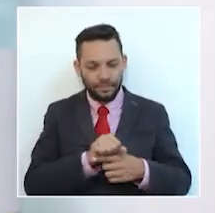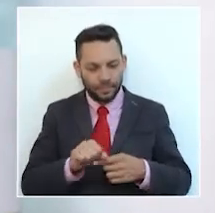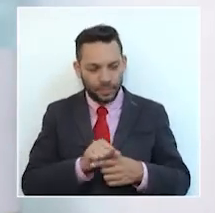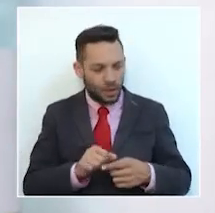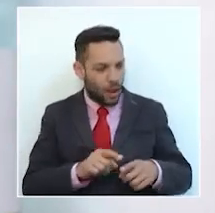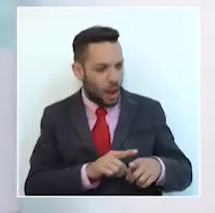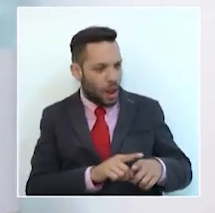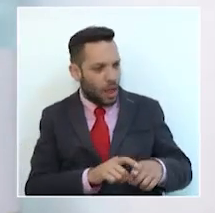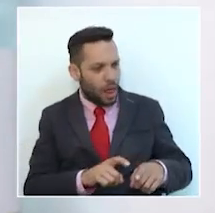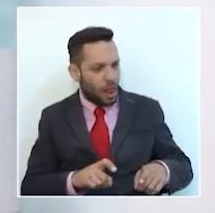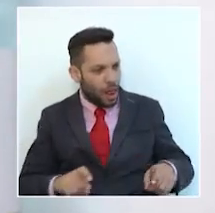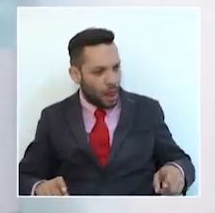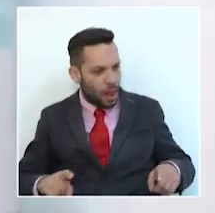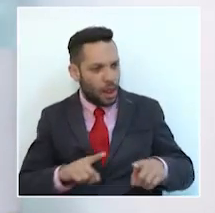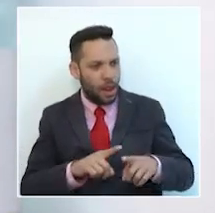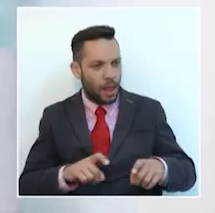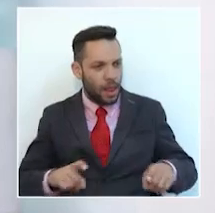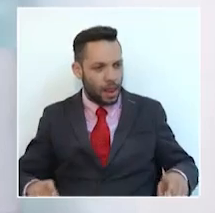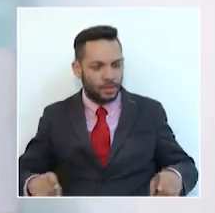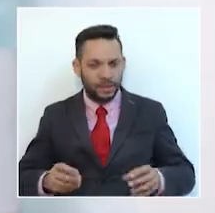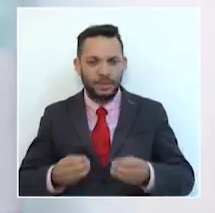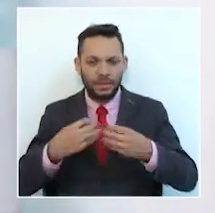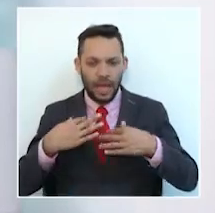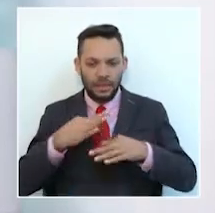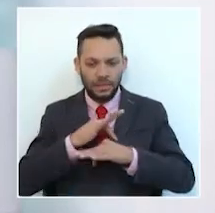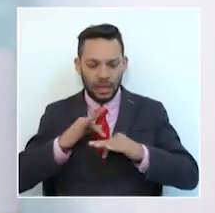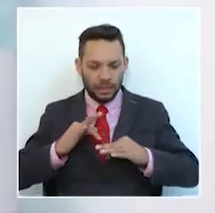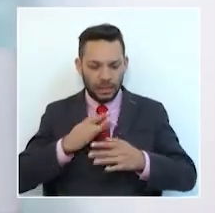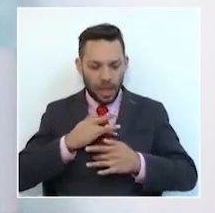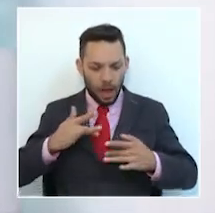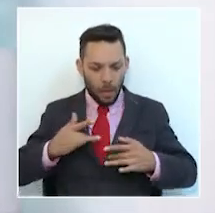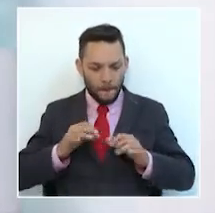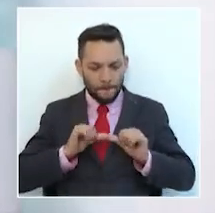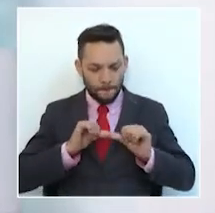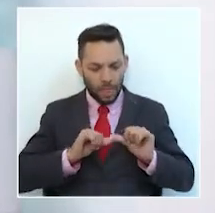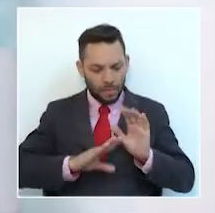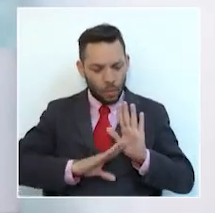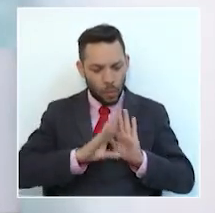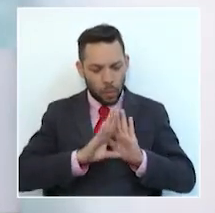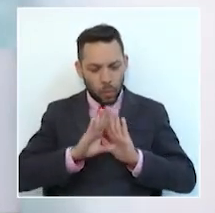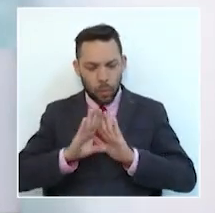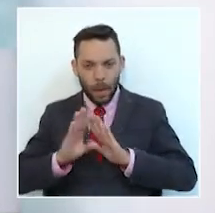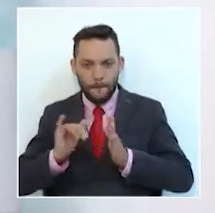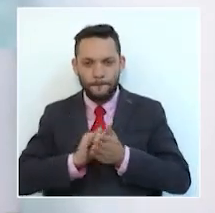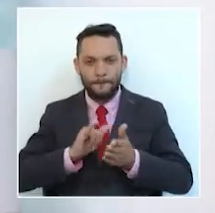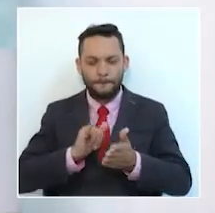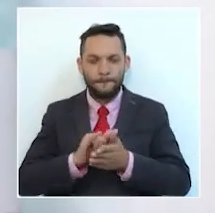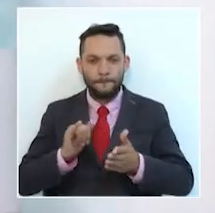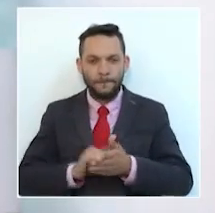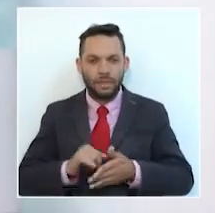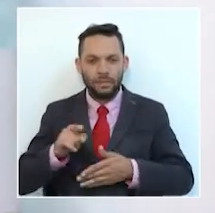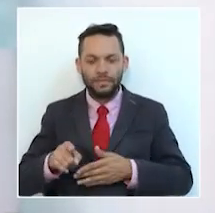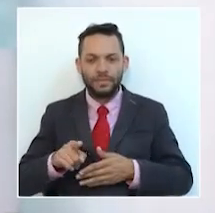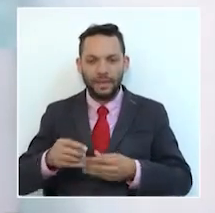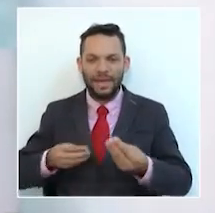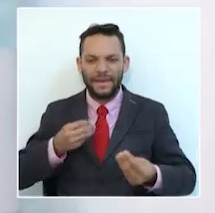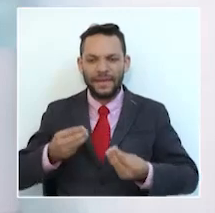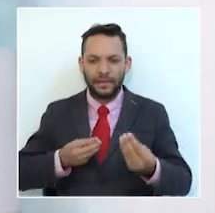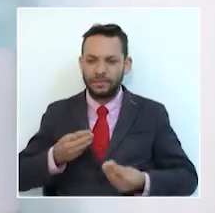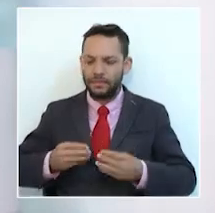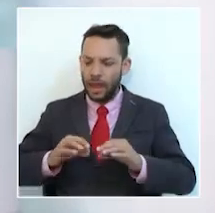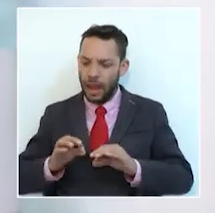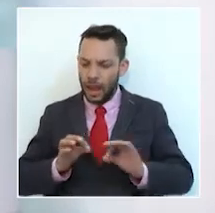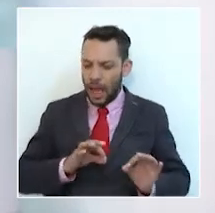que benefician nuestra salud sobre todo qué generen mecanismos de